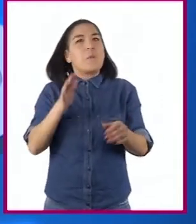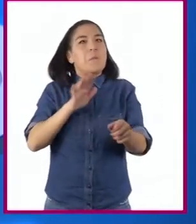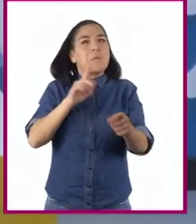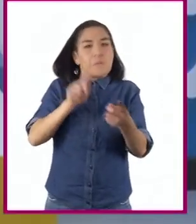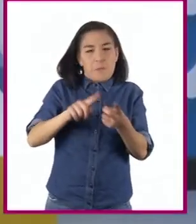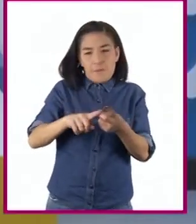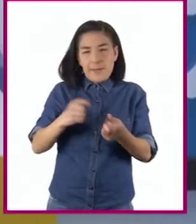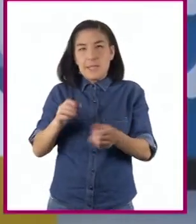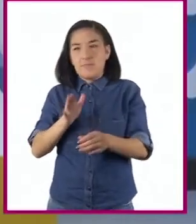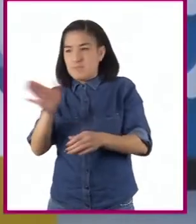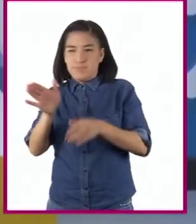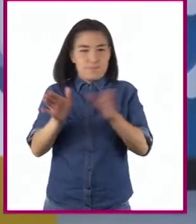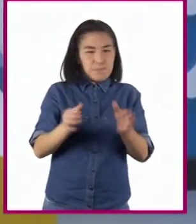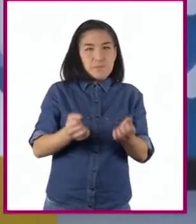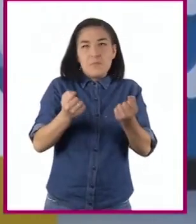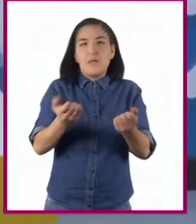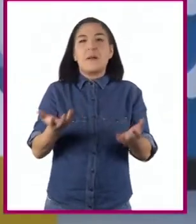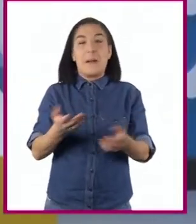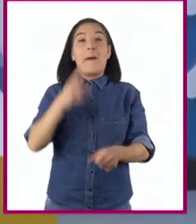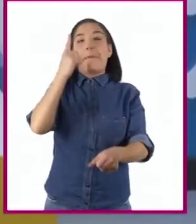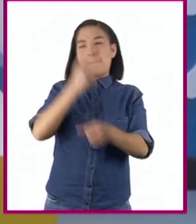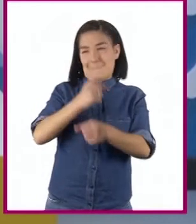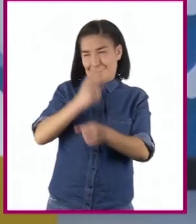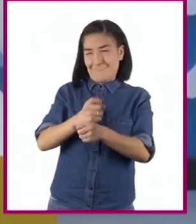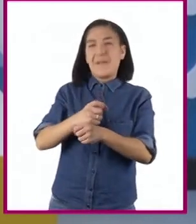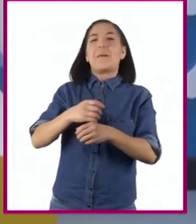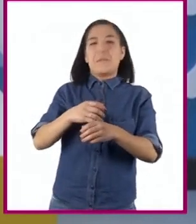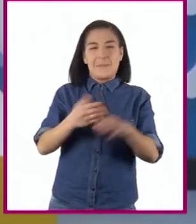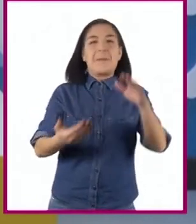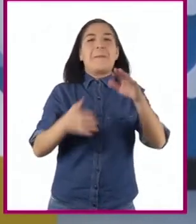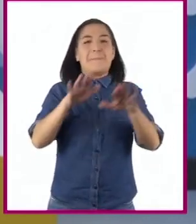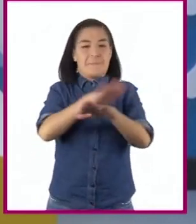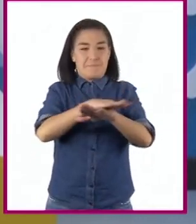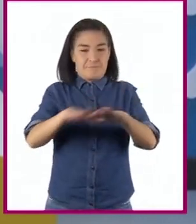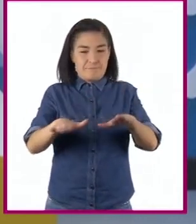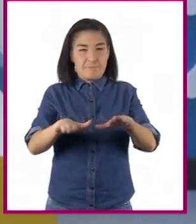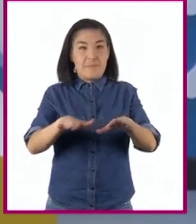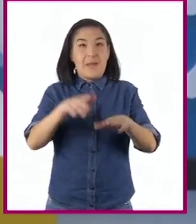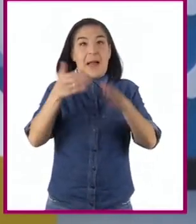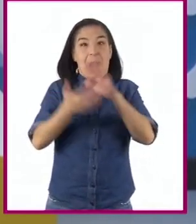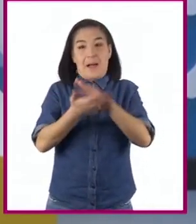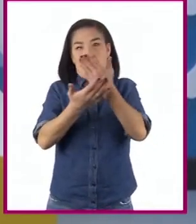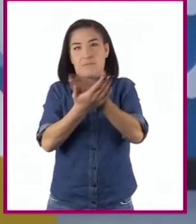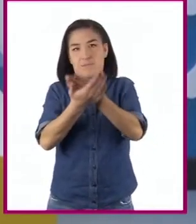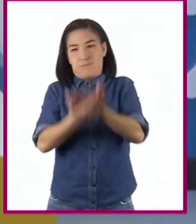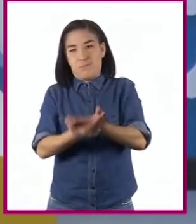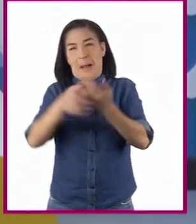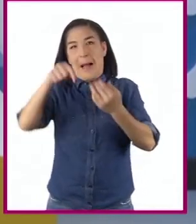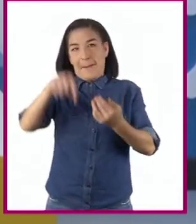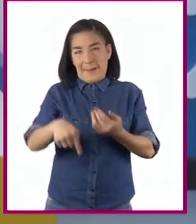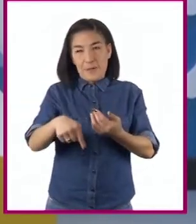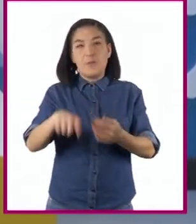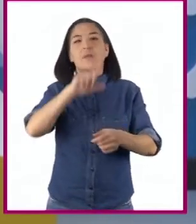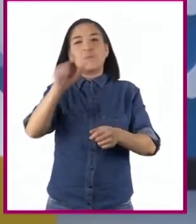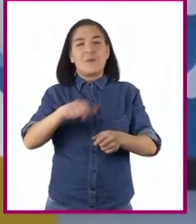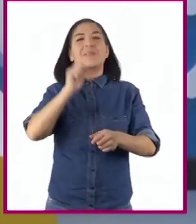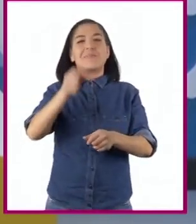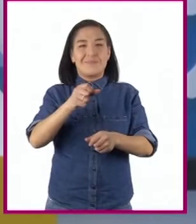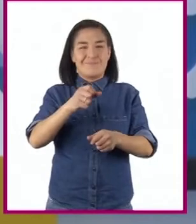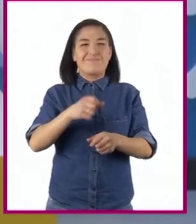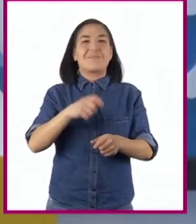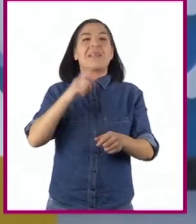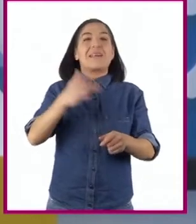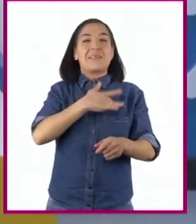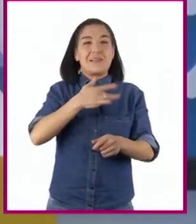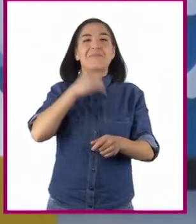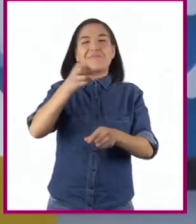apuntan? Primero el peso que apunta hacia abajo y luego la fuerza de reacción, la de la tercera ley de Newton que